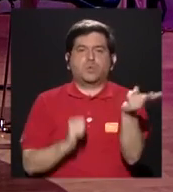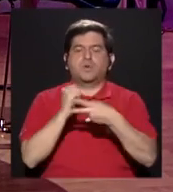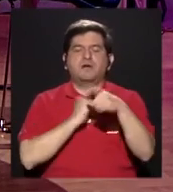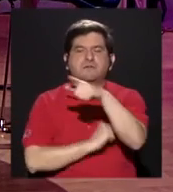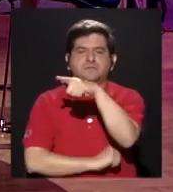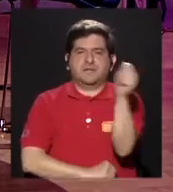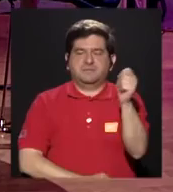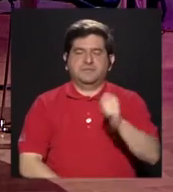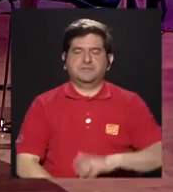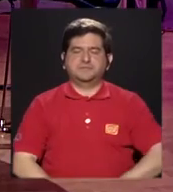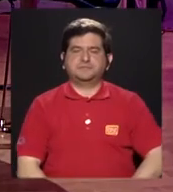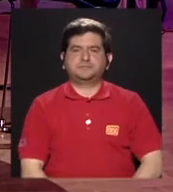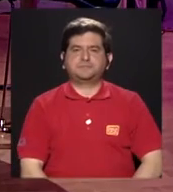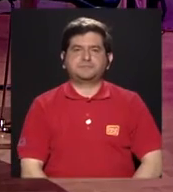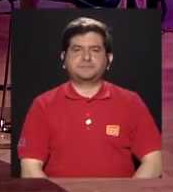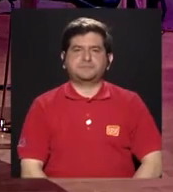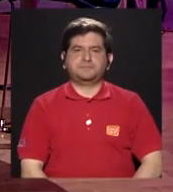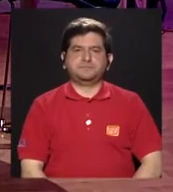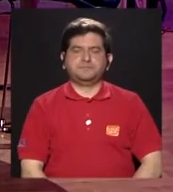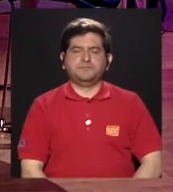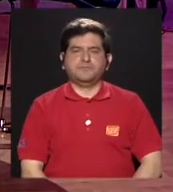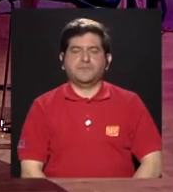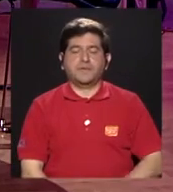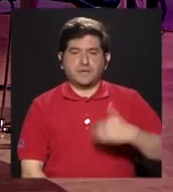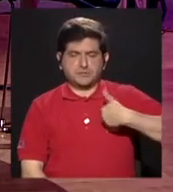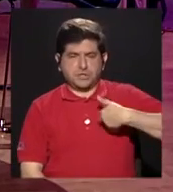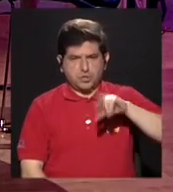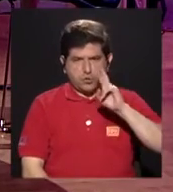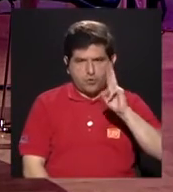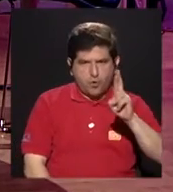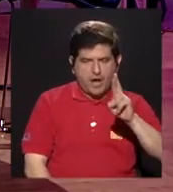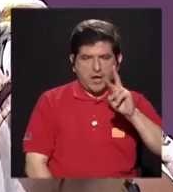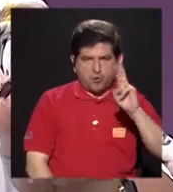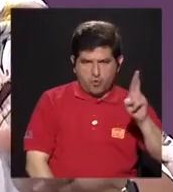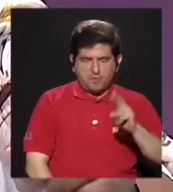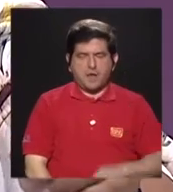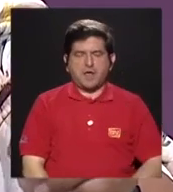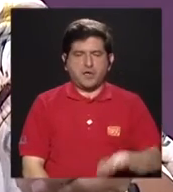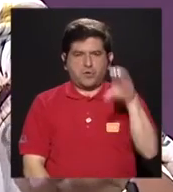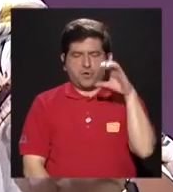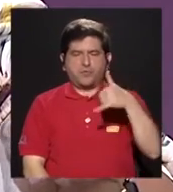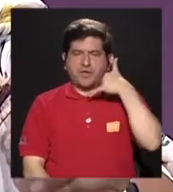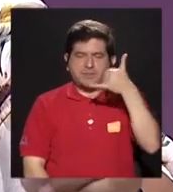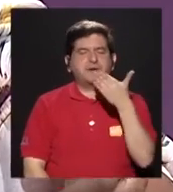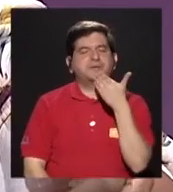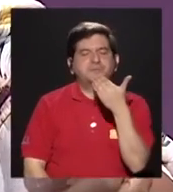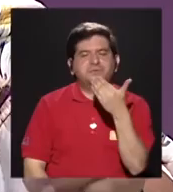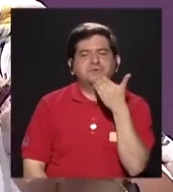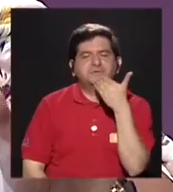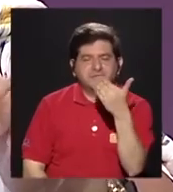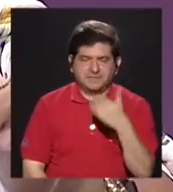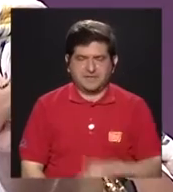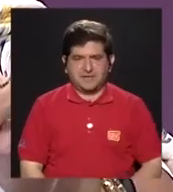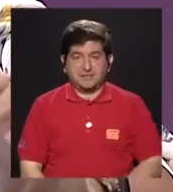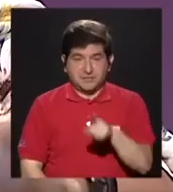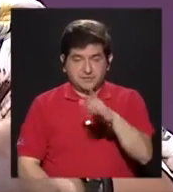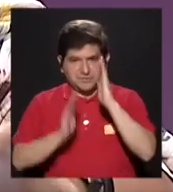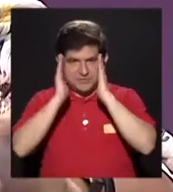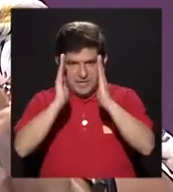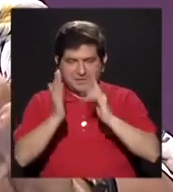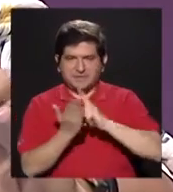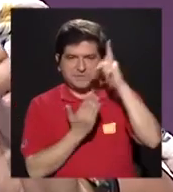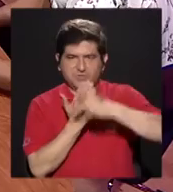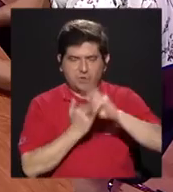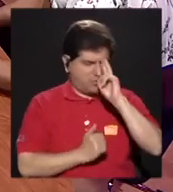nos reunimos nos llamó don rogelio romero de curridabat gracias don rogelio por acompañarnos en